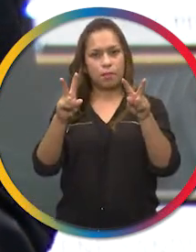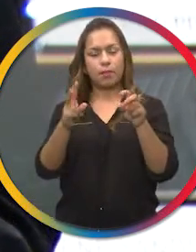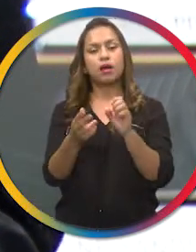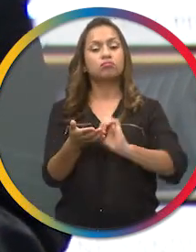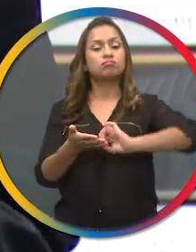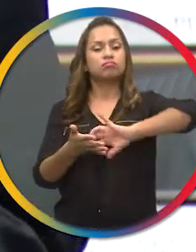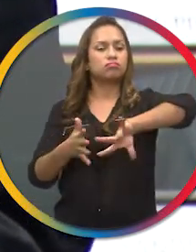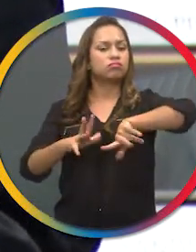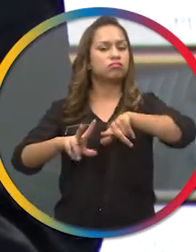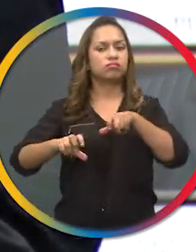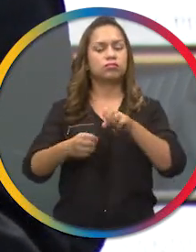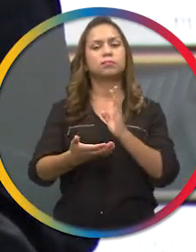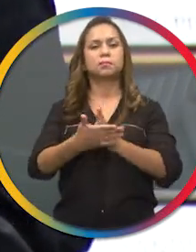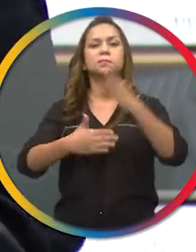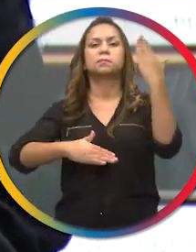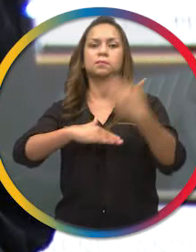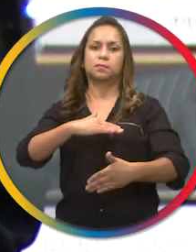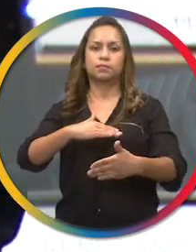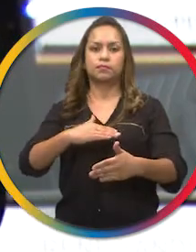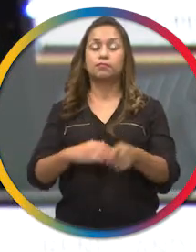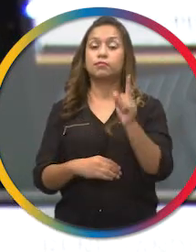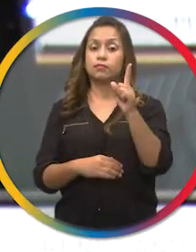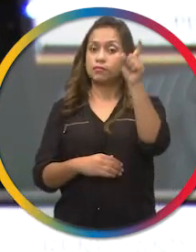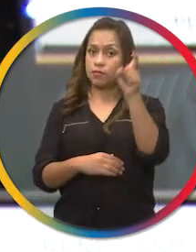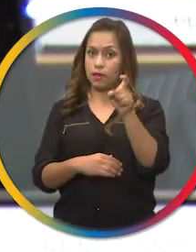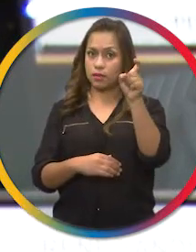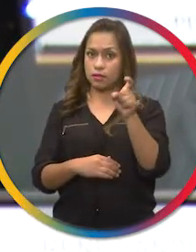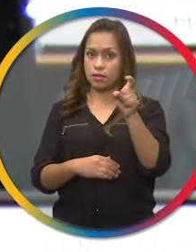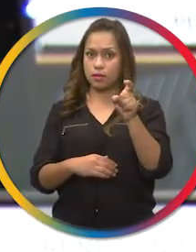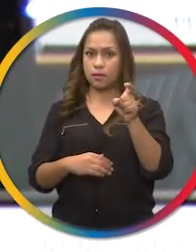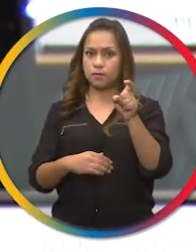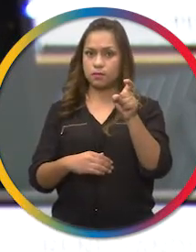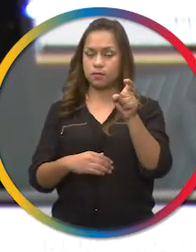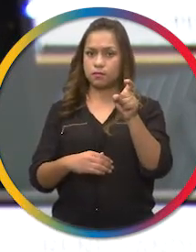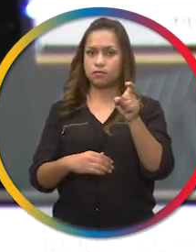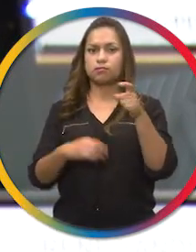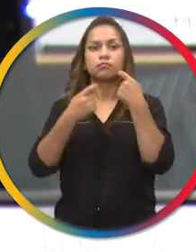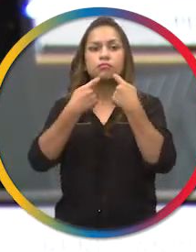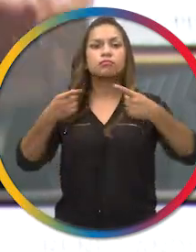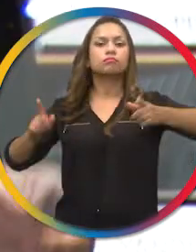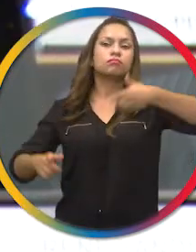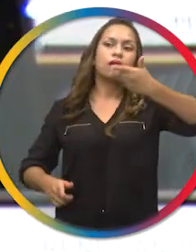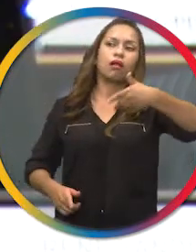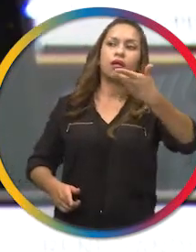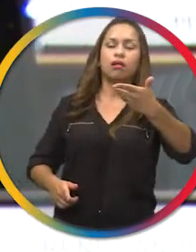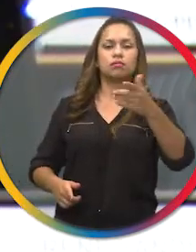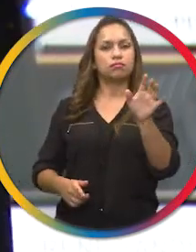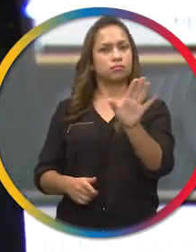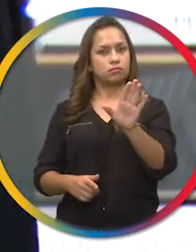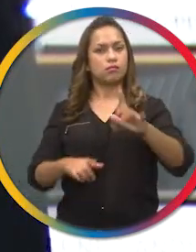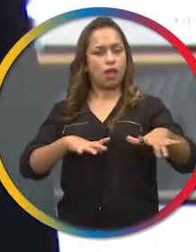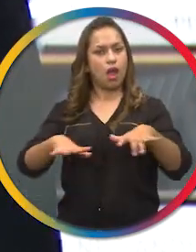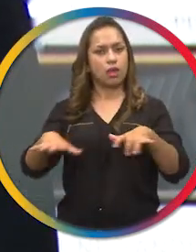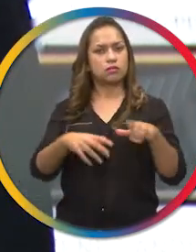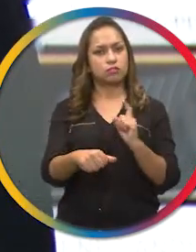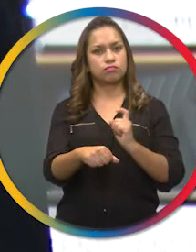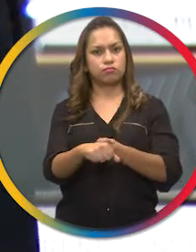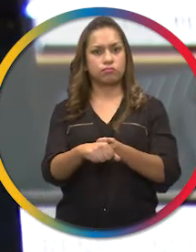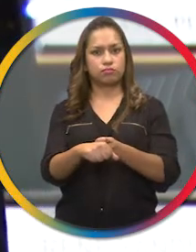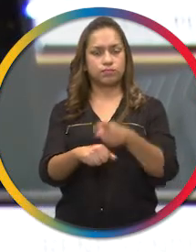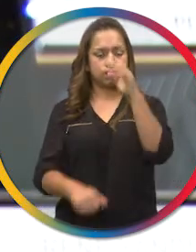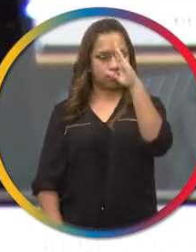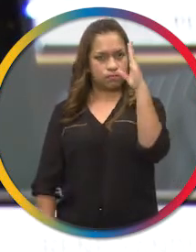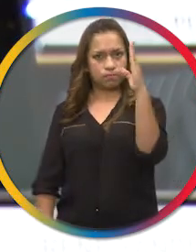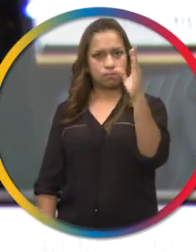la corrupción. Eso sí, tiene que venir acompañado de más que de declaraciones, de acciones concretas